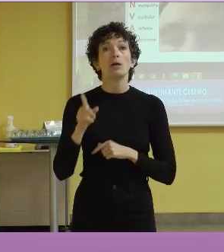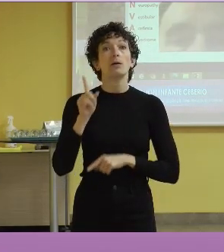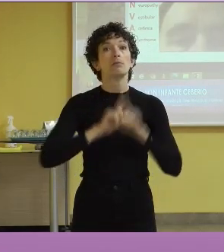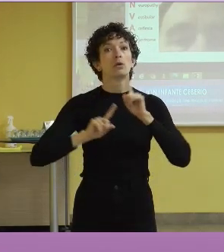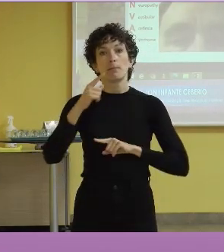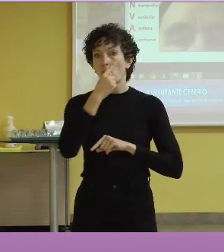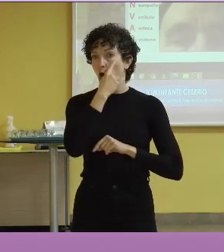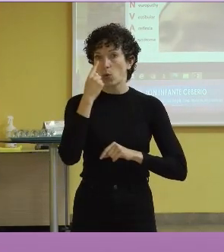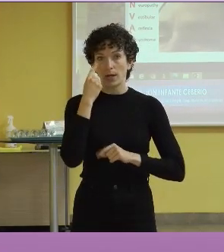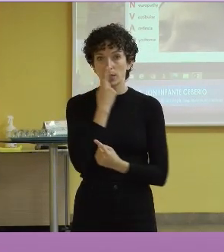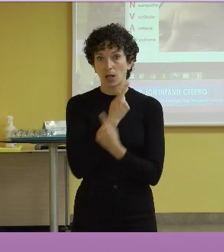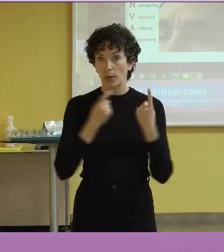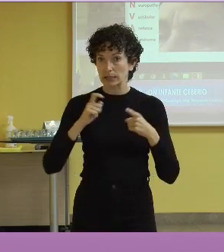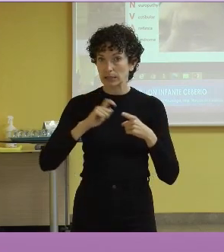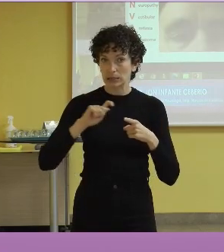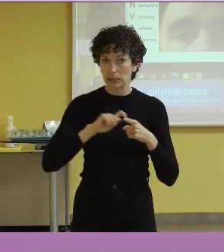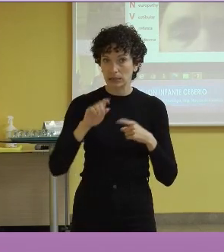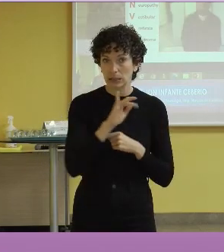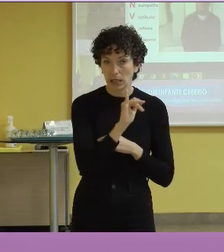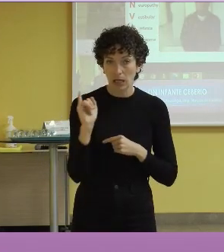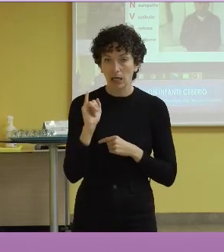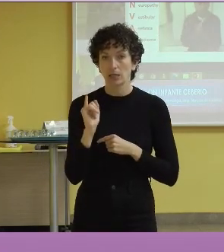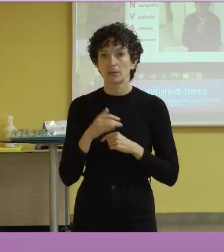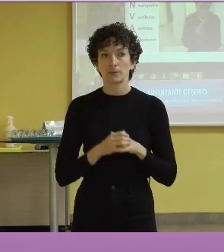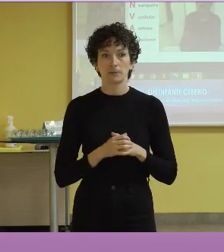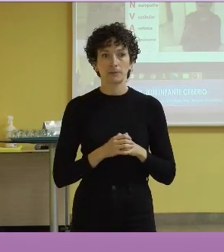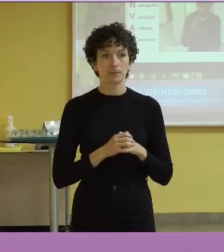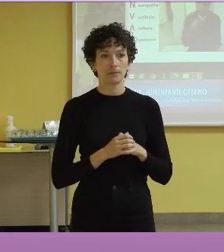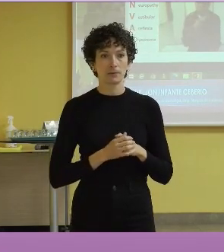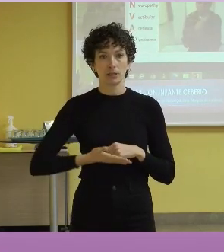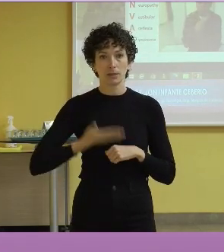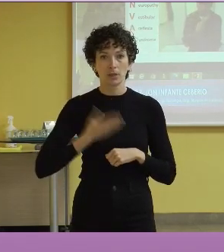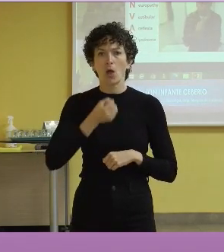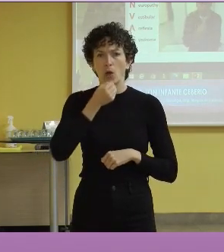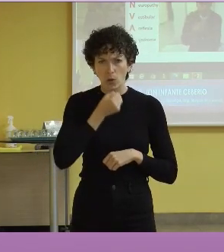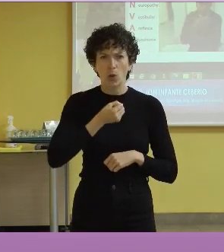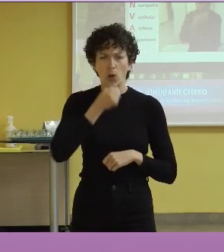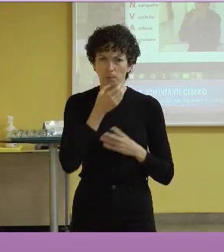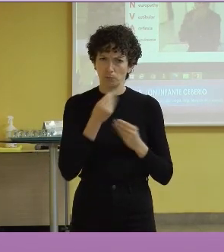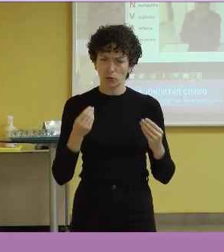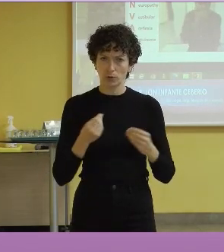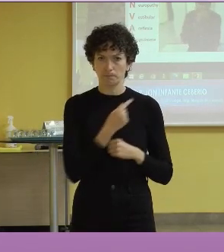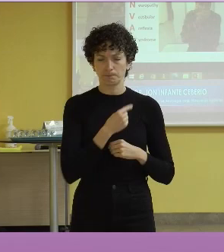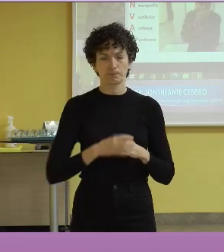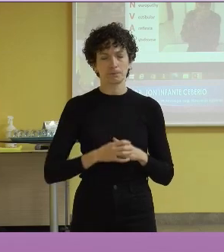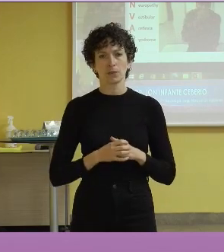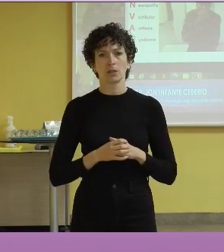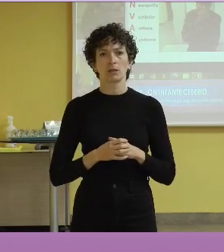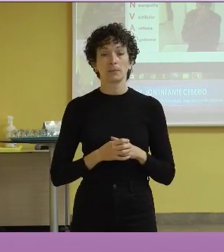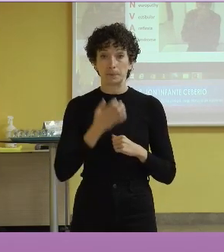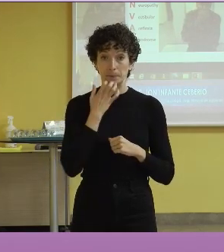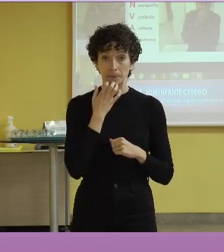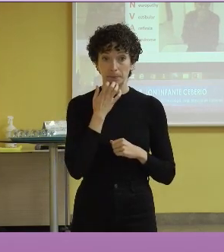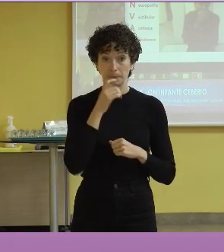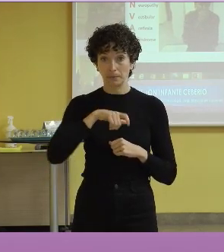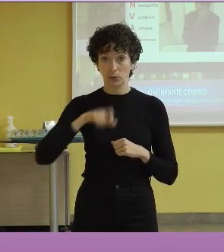alteraciones oculares características. Y muy importante, tienen tos. Estos pacientes, no se